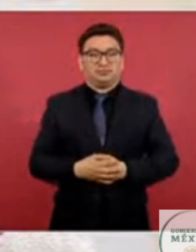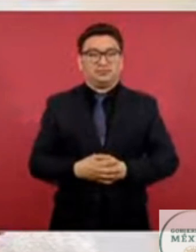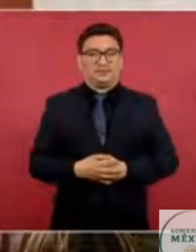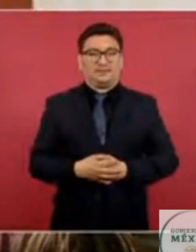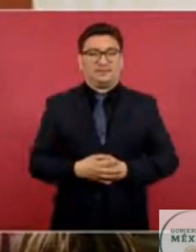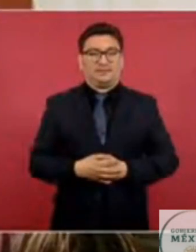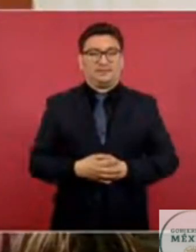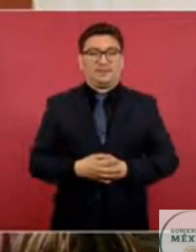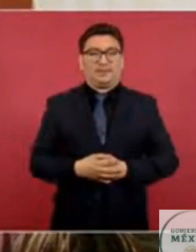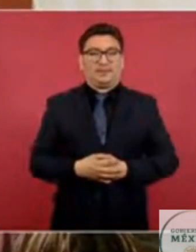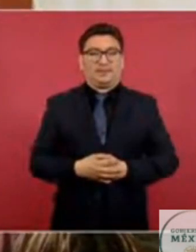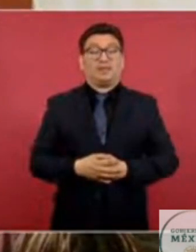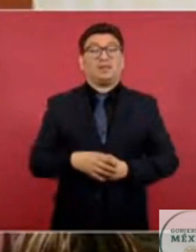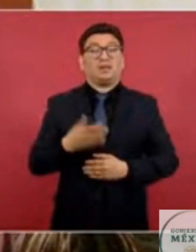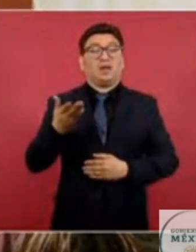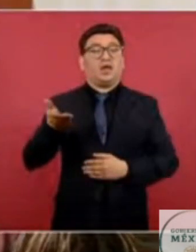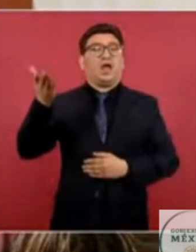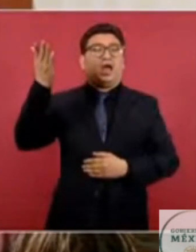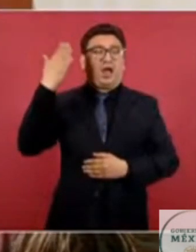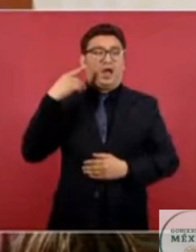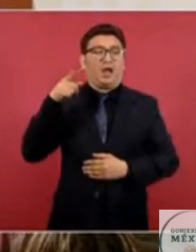dice Helio. Antes estuvo Krill